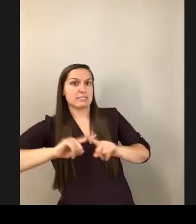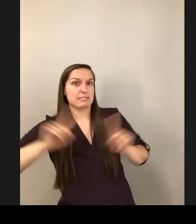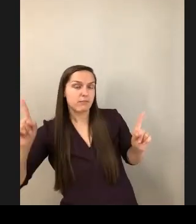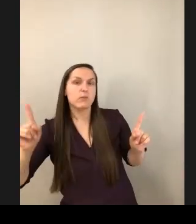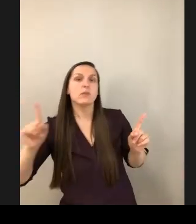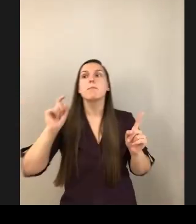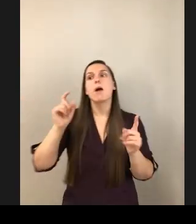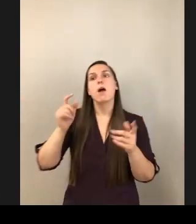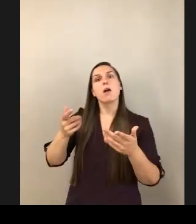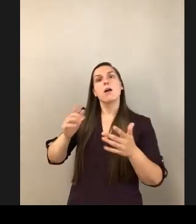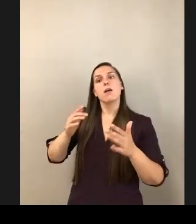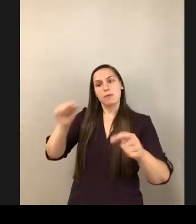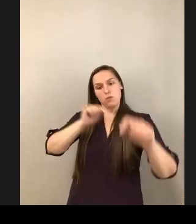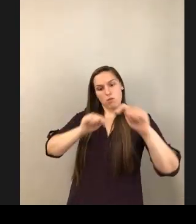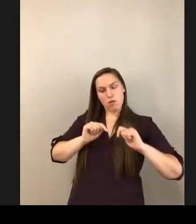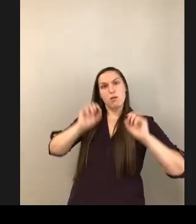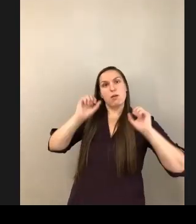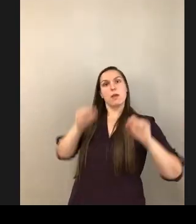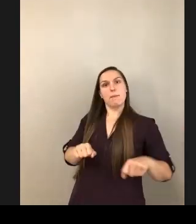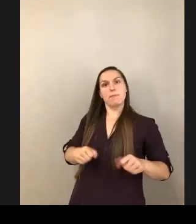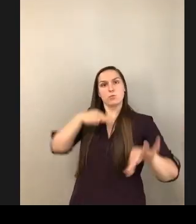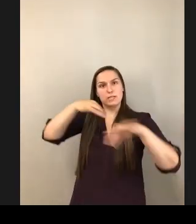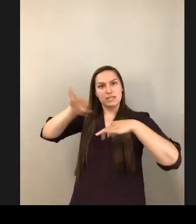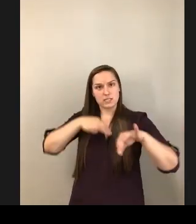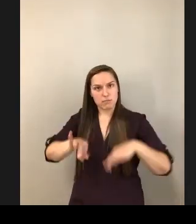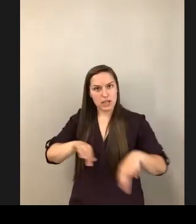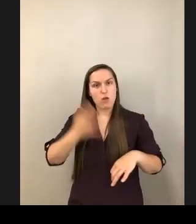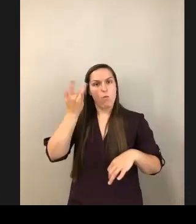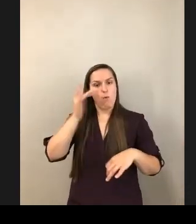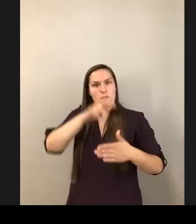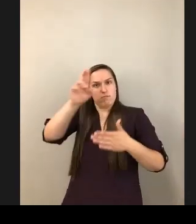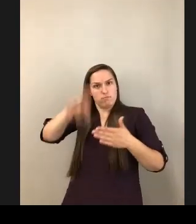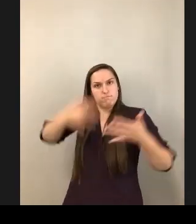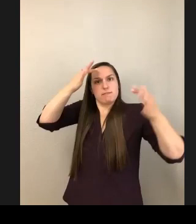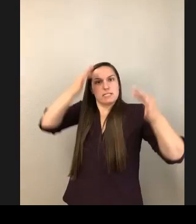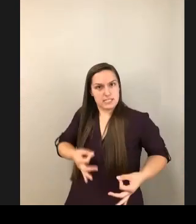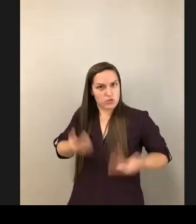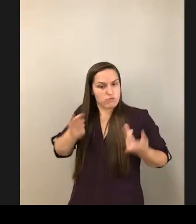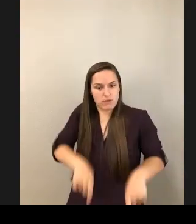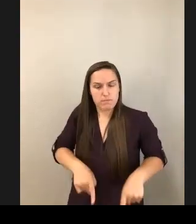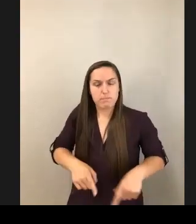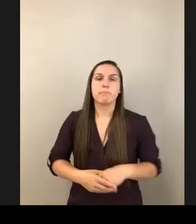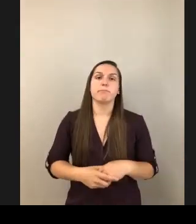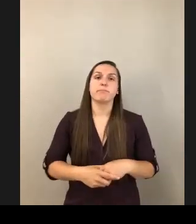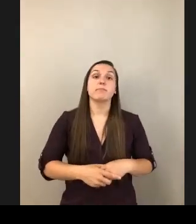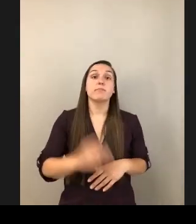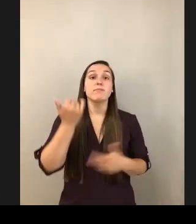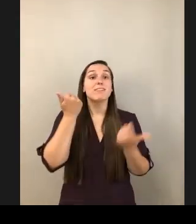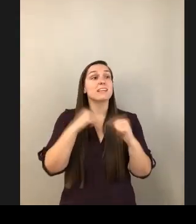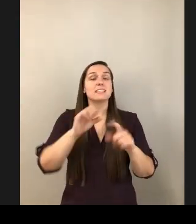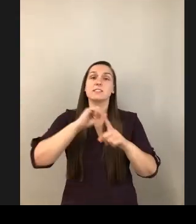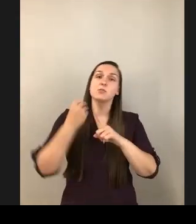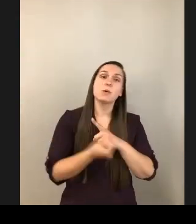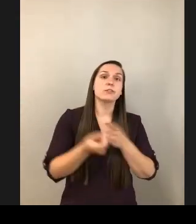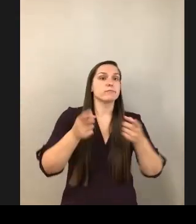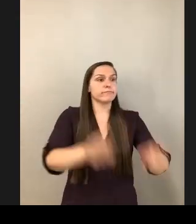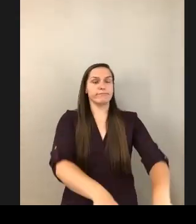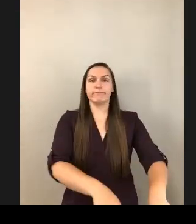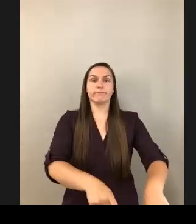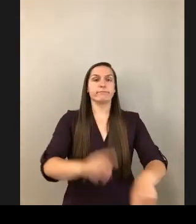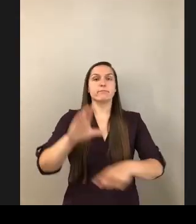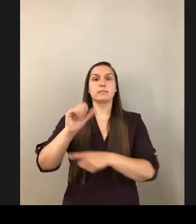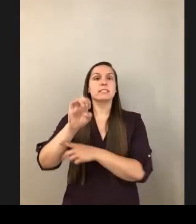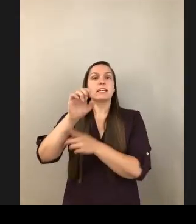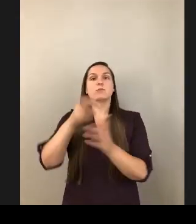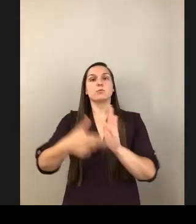el manejo de las expectativas es importante para que sean realistas.